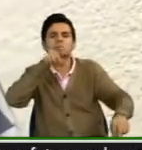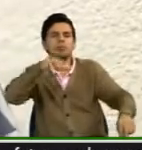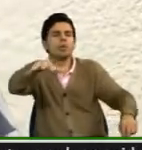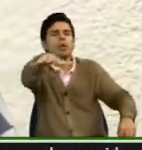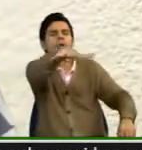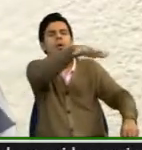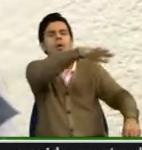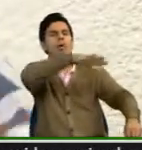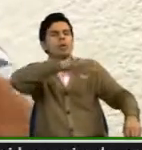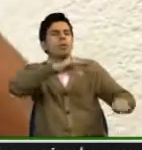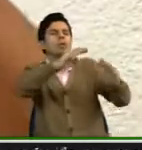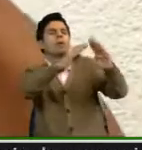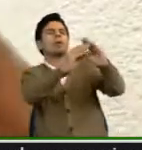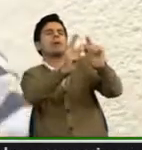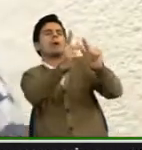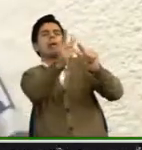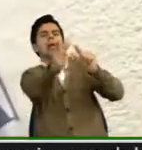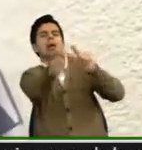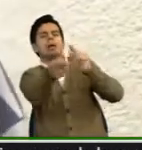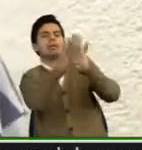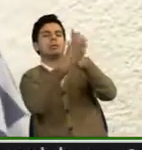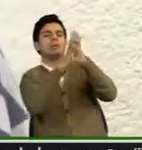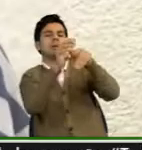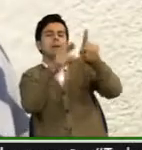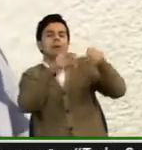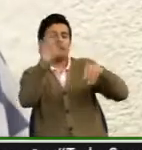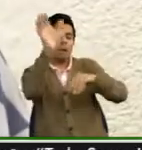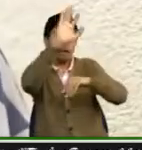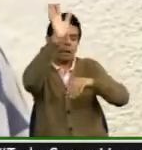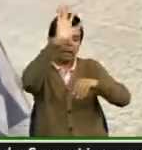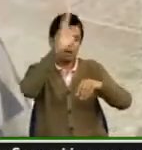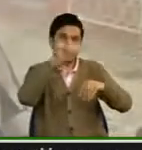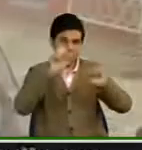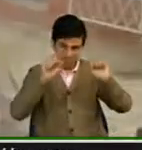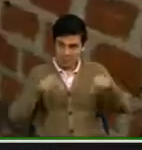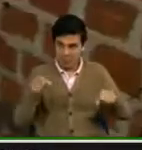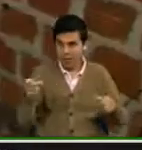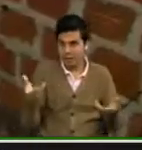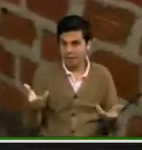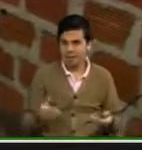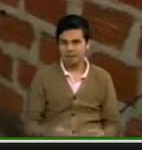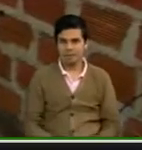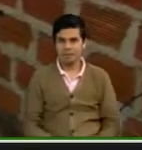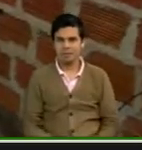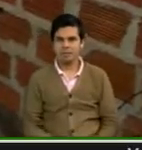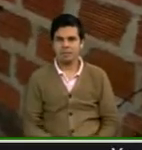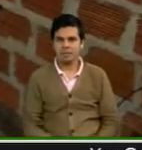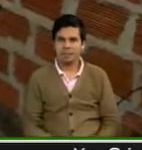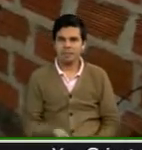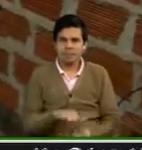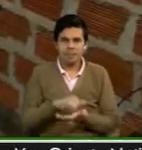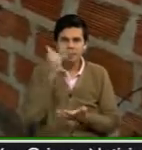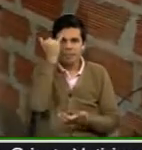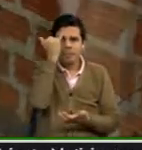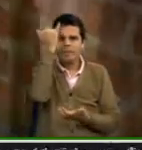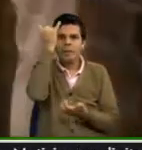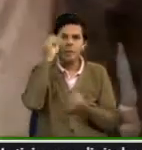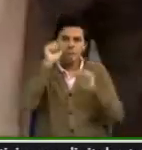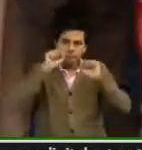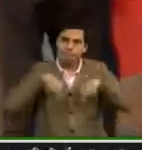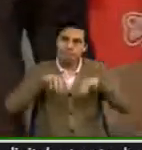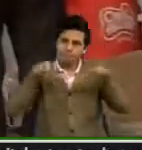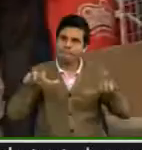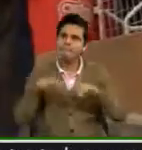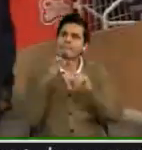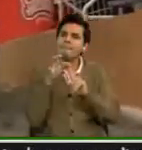la casa suya, yo creo que si vive en el centro y allá le hacen así por ahí en la ventana. ¿Sí o no? Una iniciativa que ha logrado posicionarse en cada